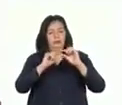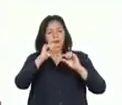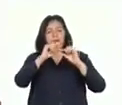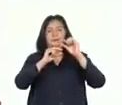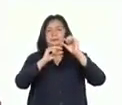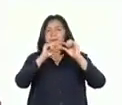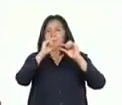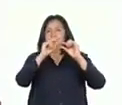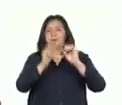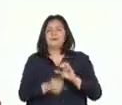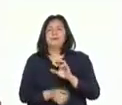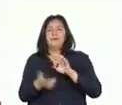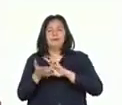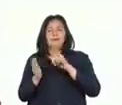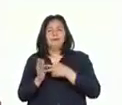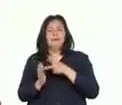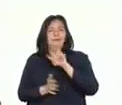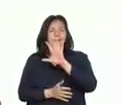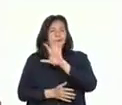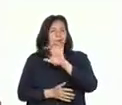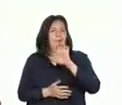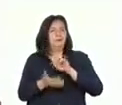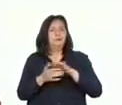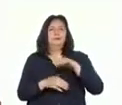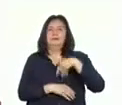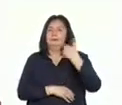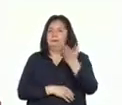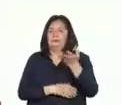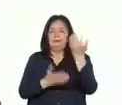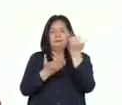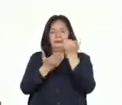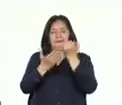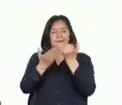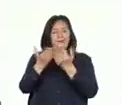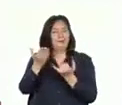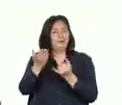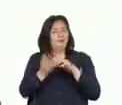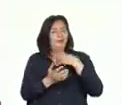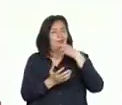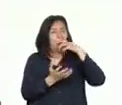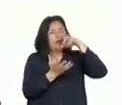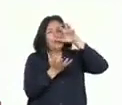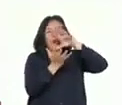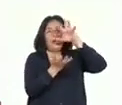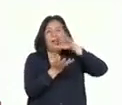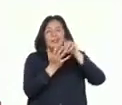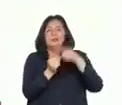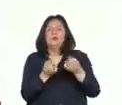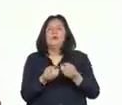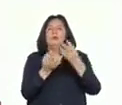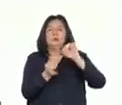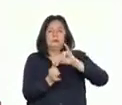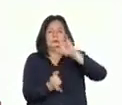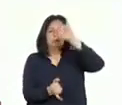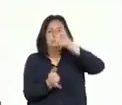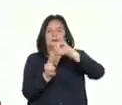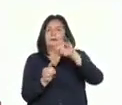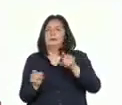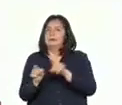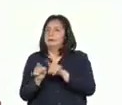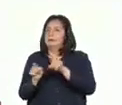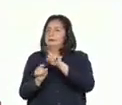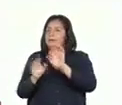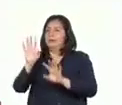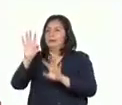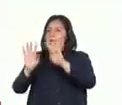decir, 5 centímetros. Y luego midieron un dibujo de dinosaurio que tenía una altura igual a la